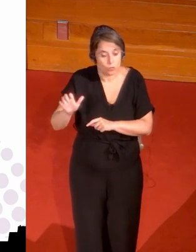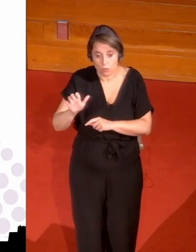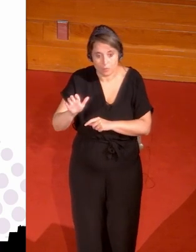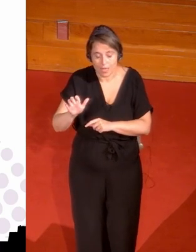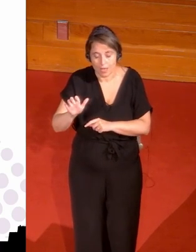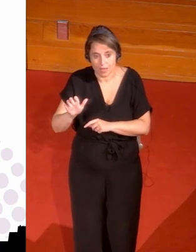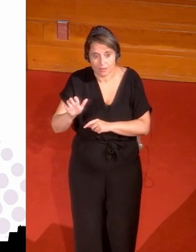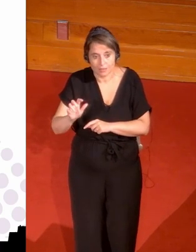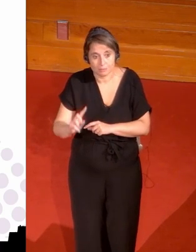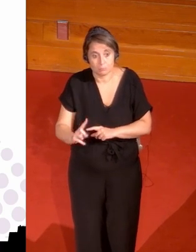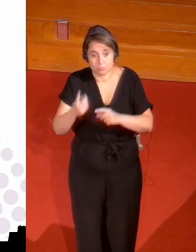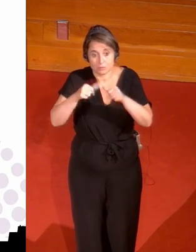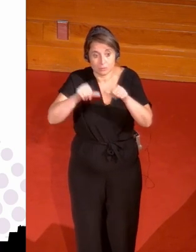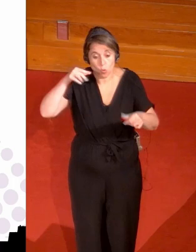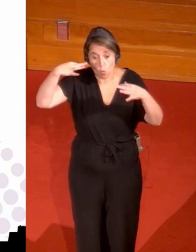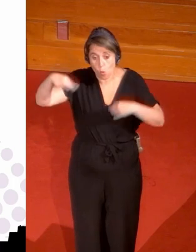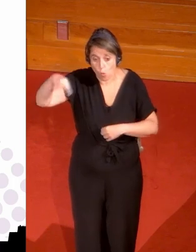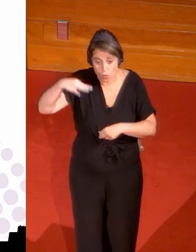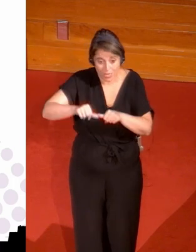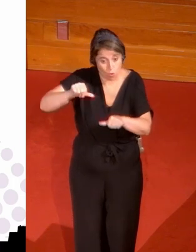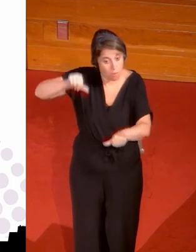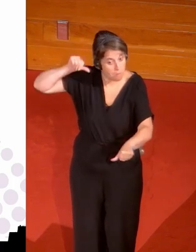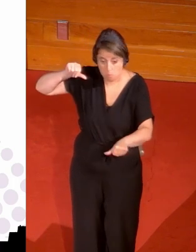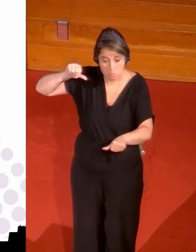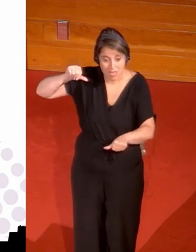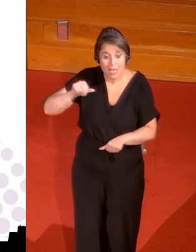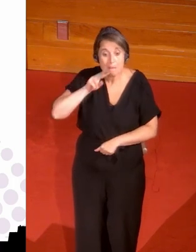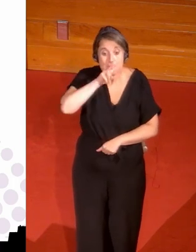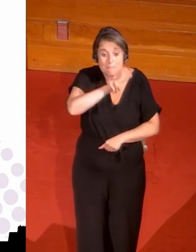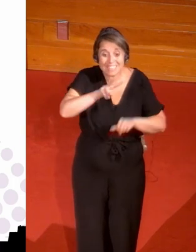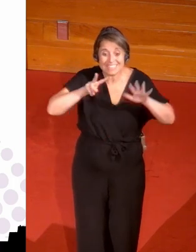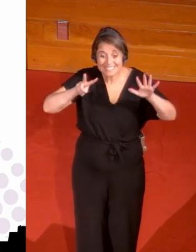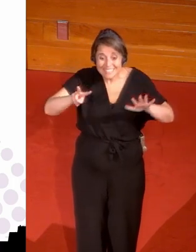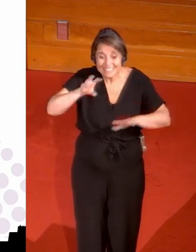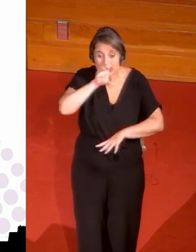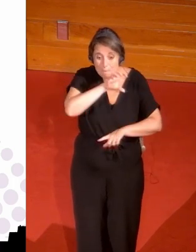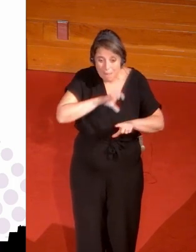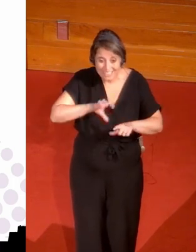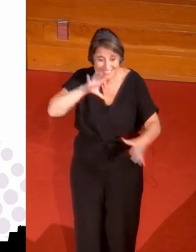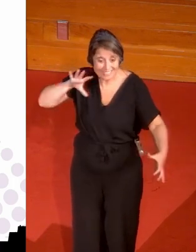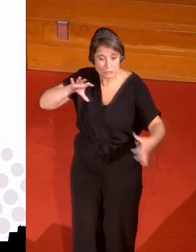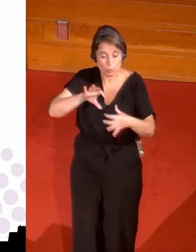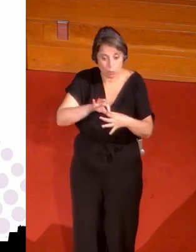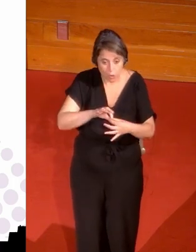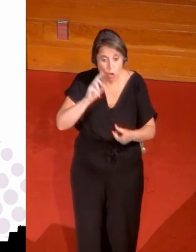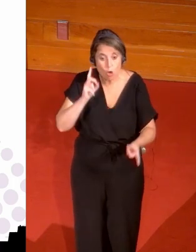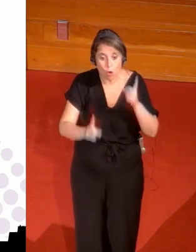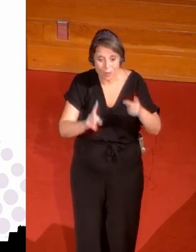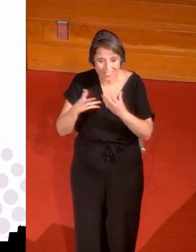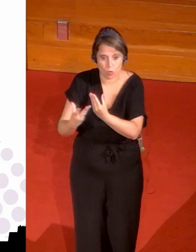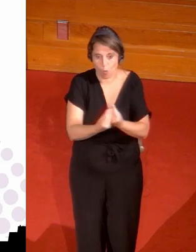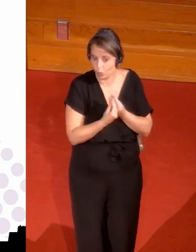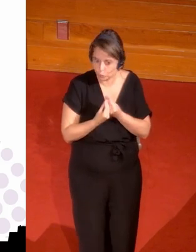única no hay ningún otro lugar del mundo donde 27 países hayan decidido gobernarse